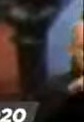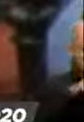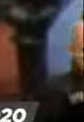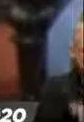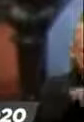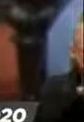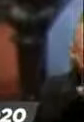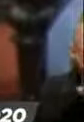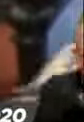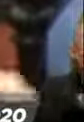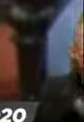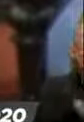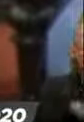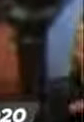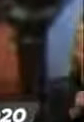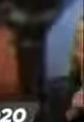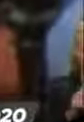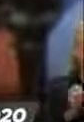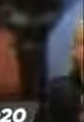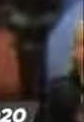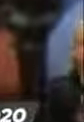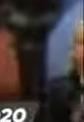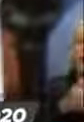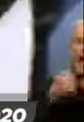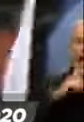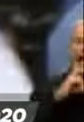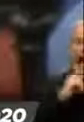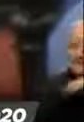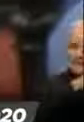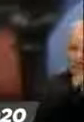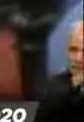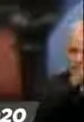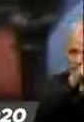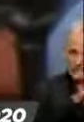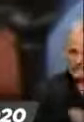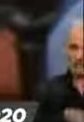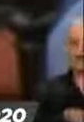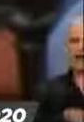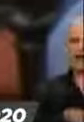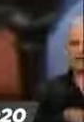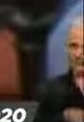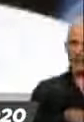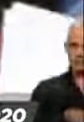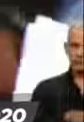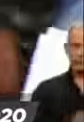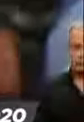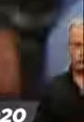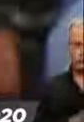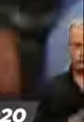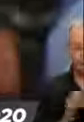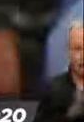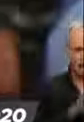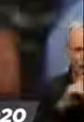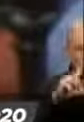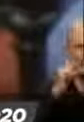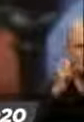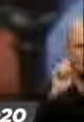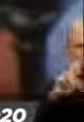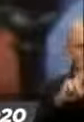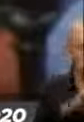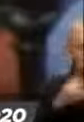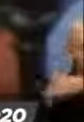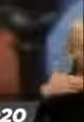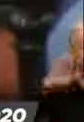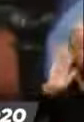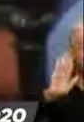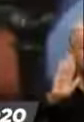leyó, que el acta fue firmada de labor por la